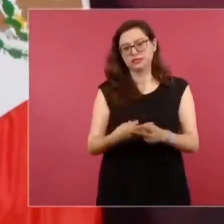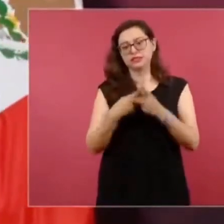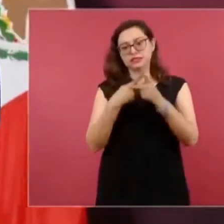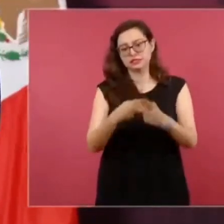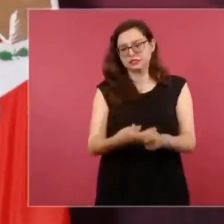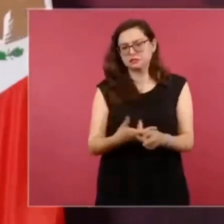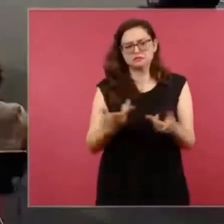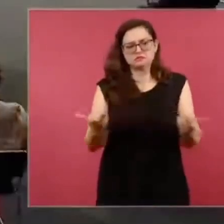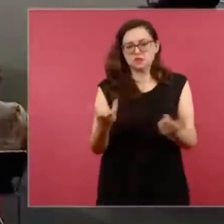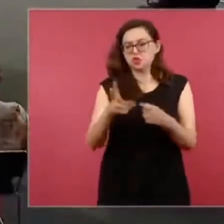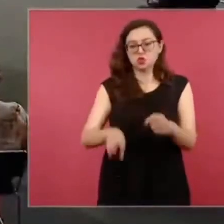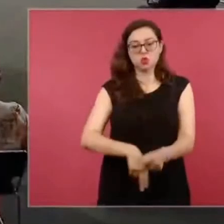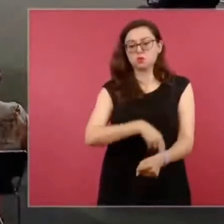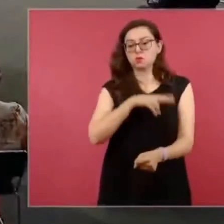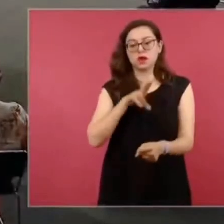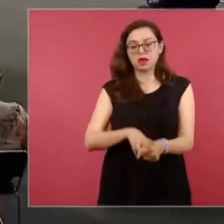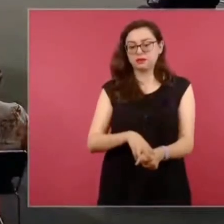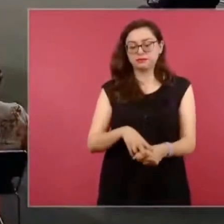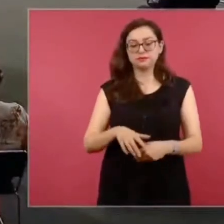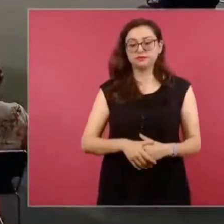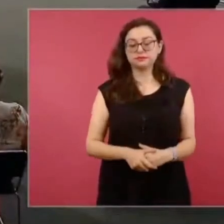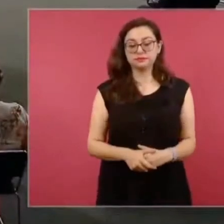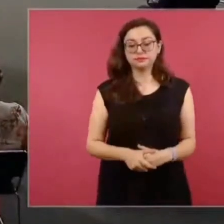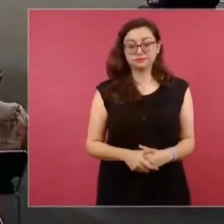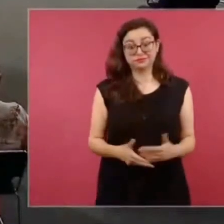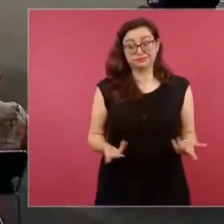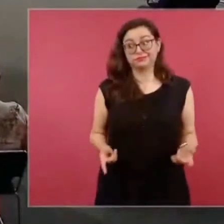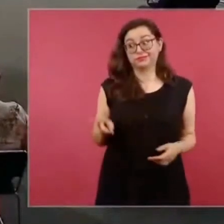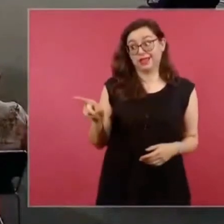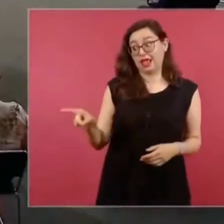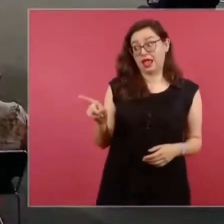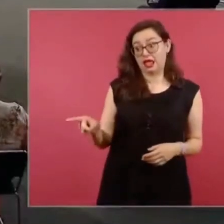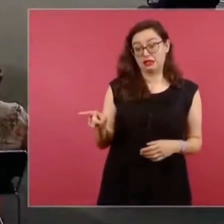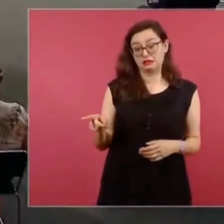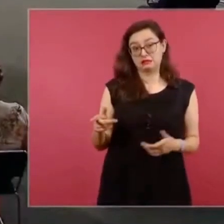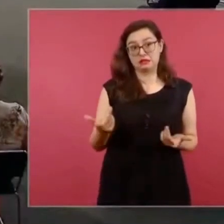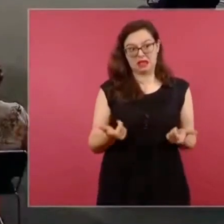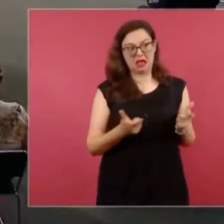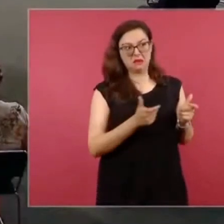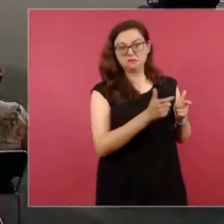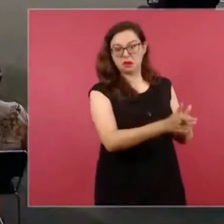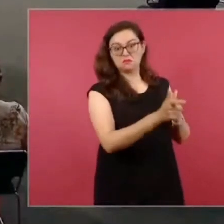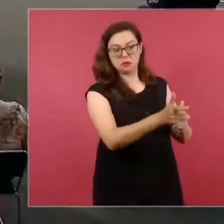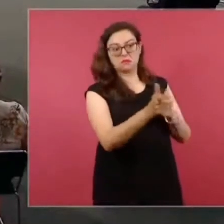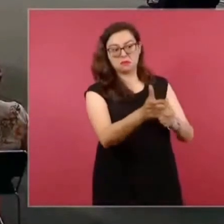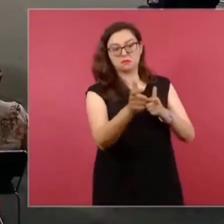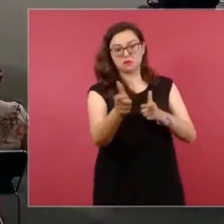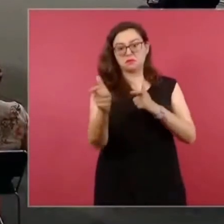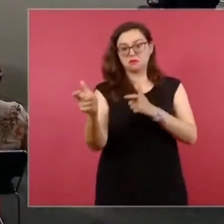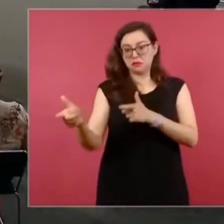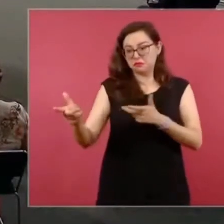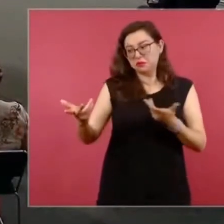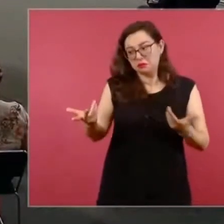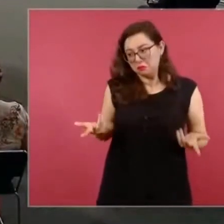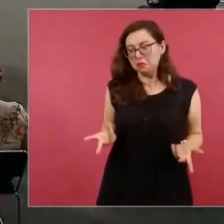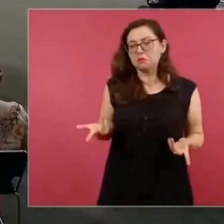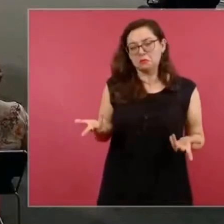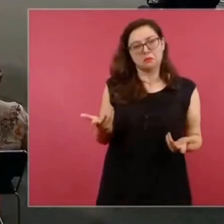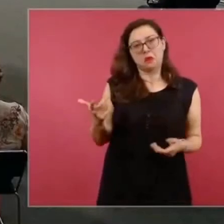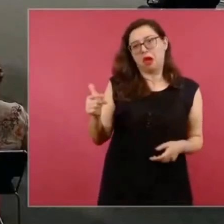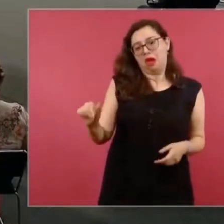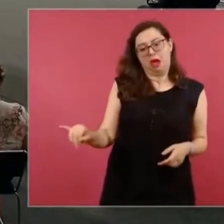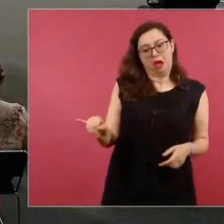es natural que no esté de acuerdo, porque hay quienes sostienen, y yo los